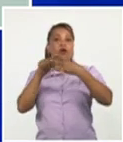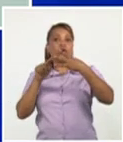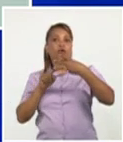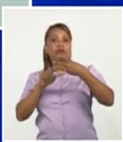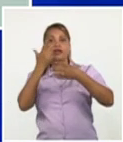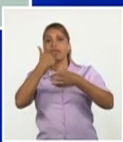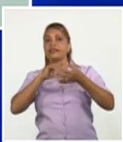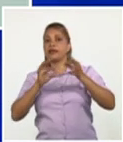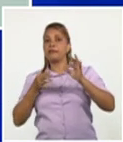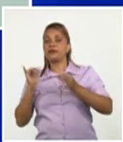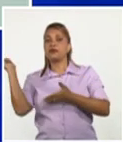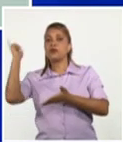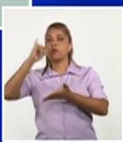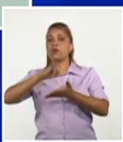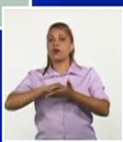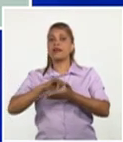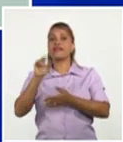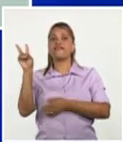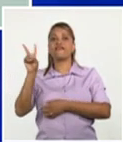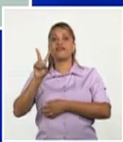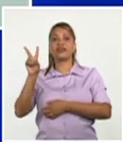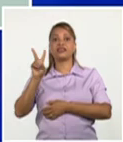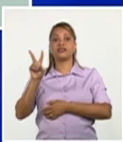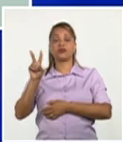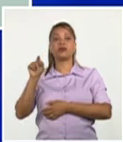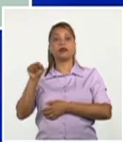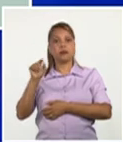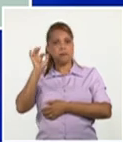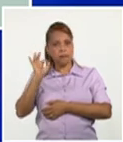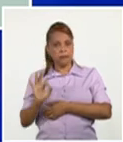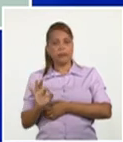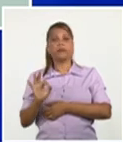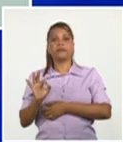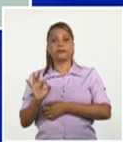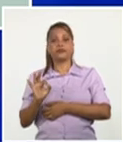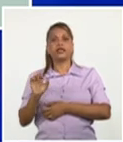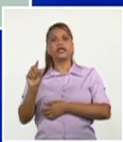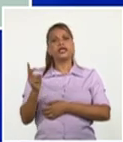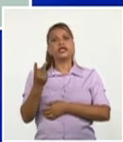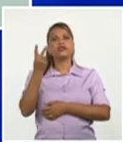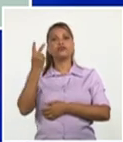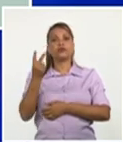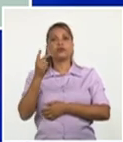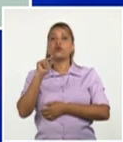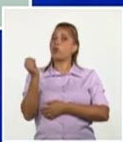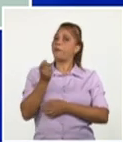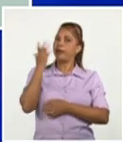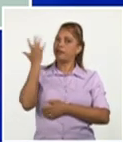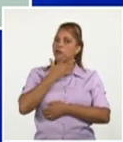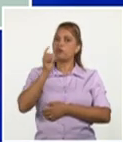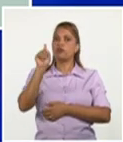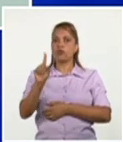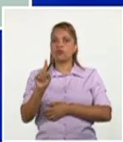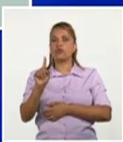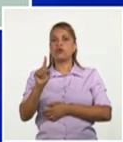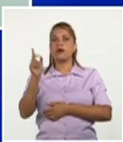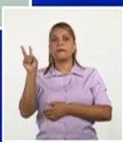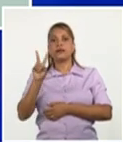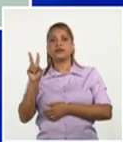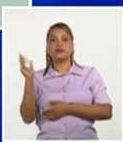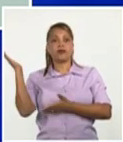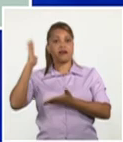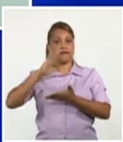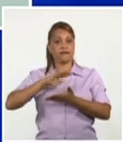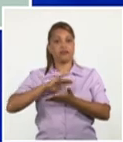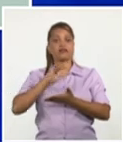venezolanos procedentes de este país, y 1 venezolano procedente de Venezuela y